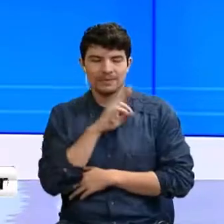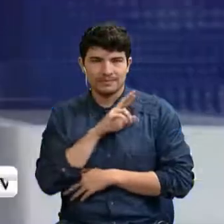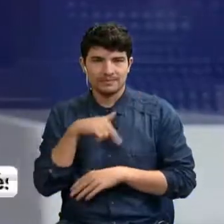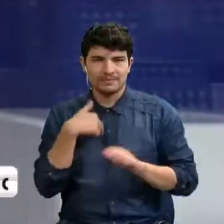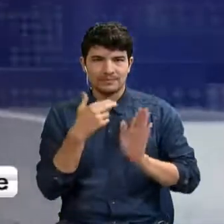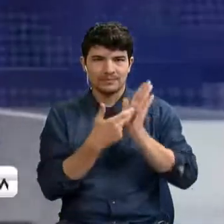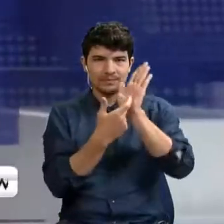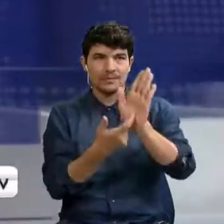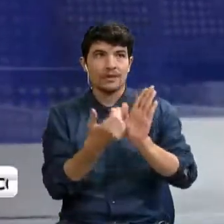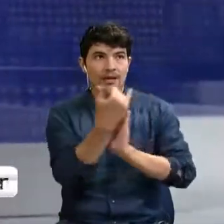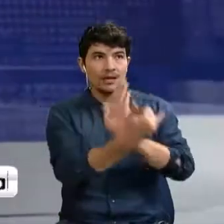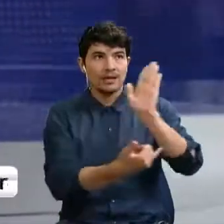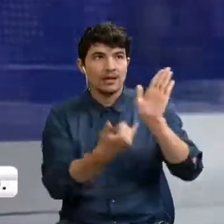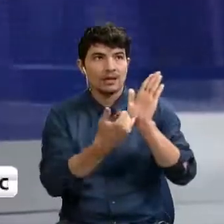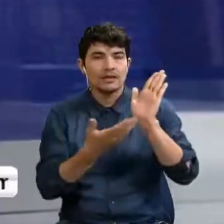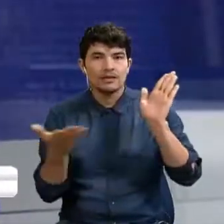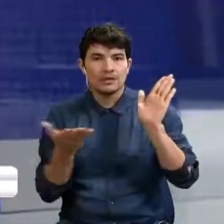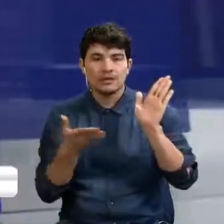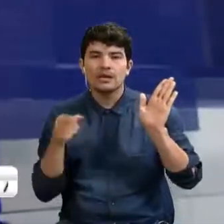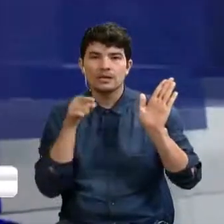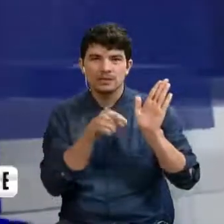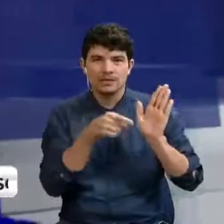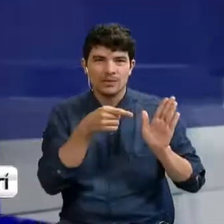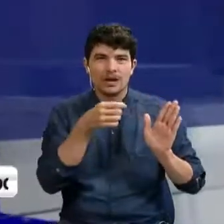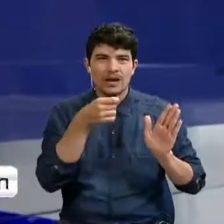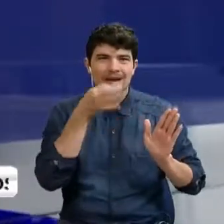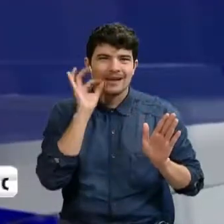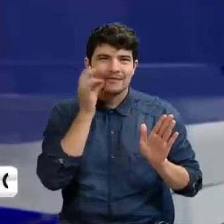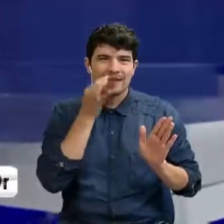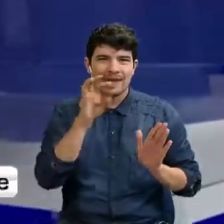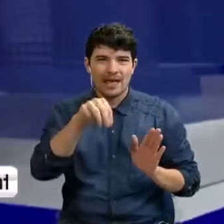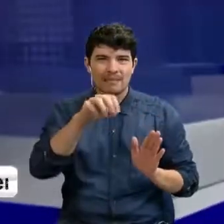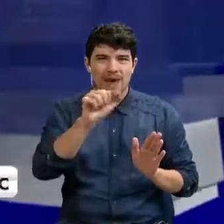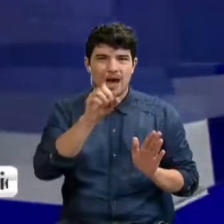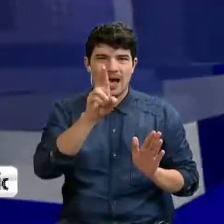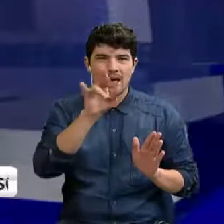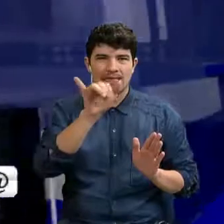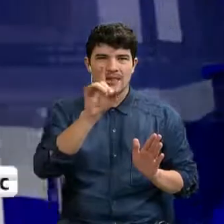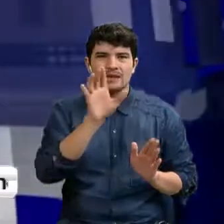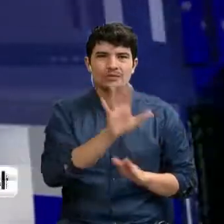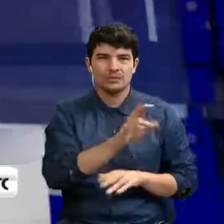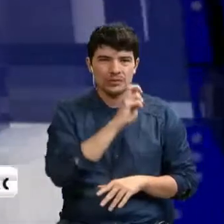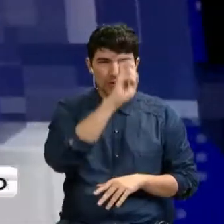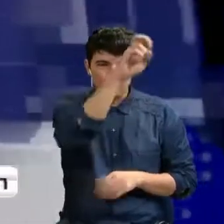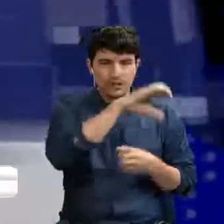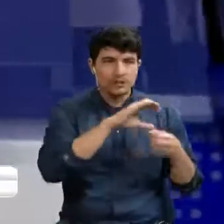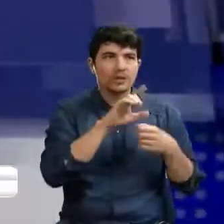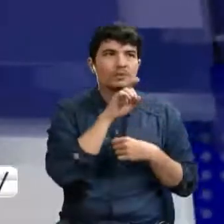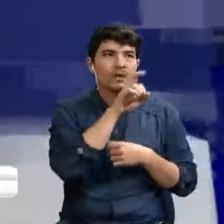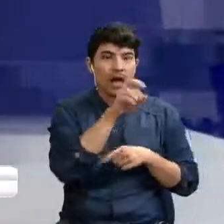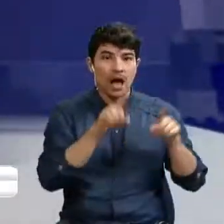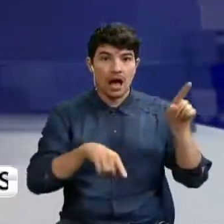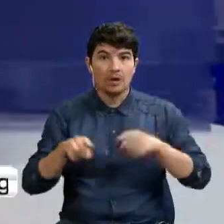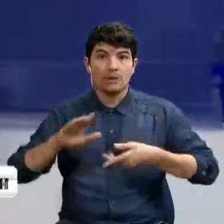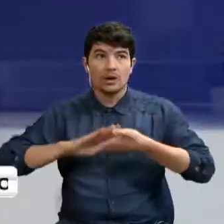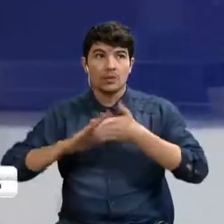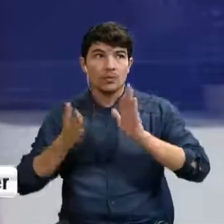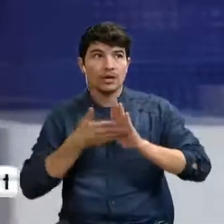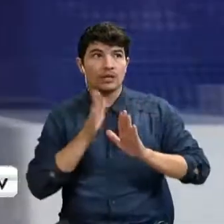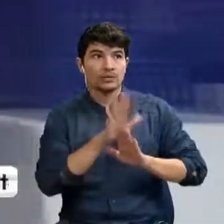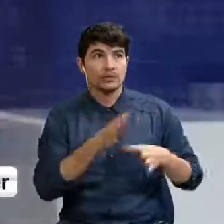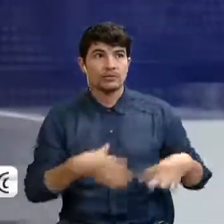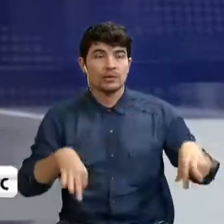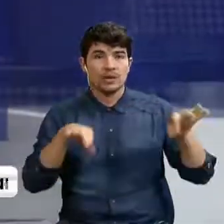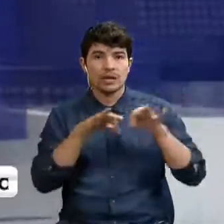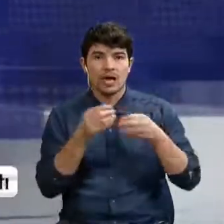con nuestra imagen del día, la cual se origina en el sector de Café Madrid, esto al norte de la ciudad de Bucaramanga, donde algunos residentes de este importante sector